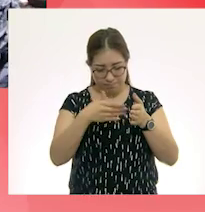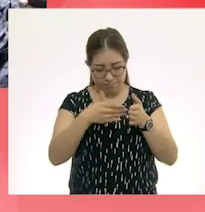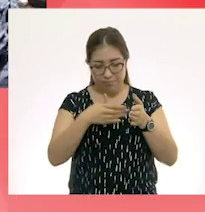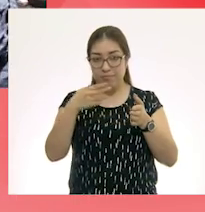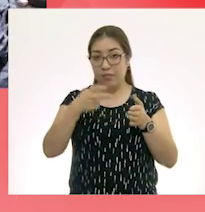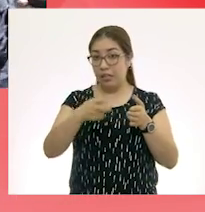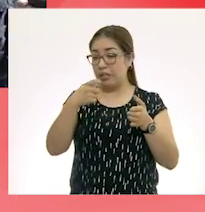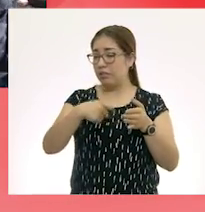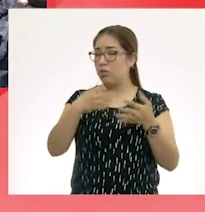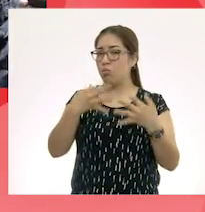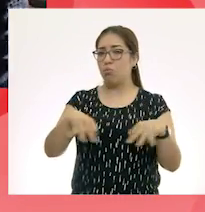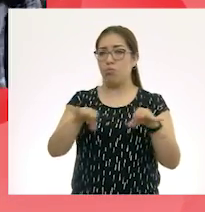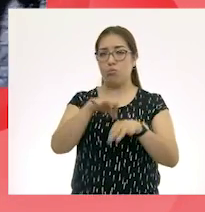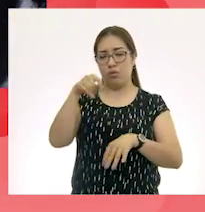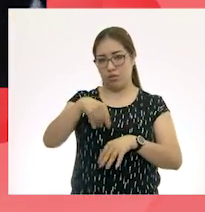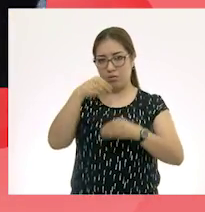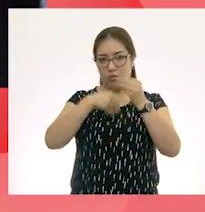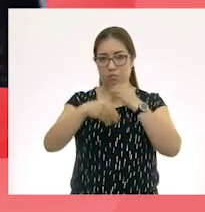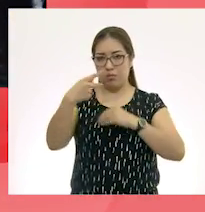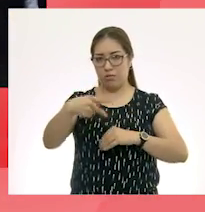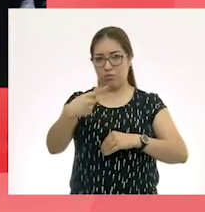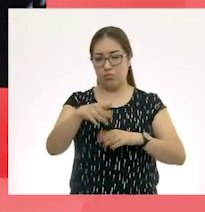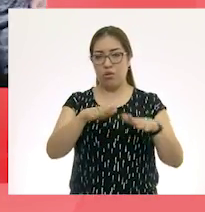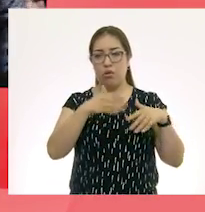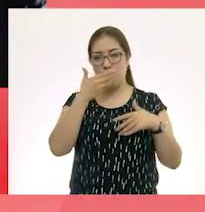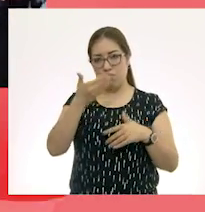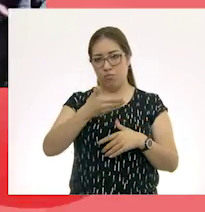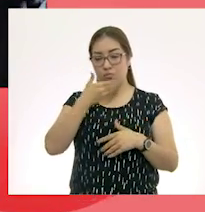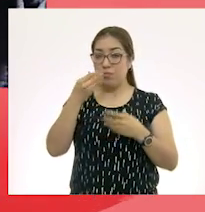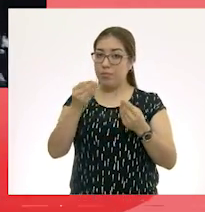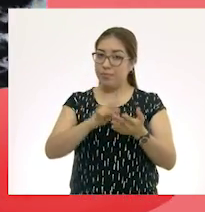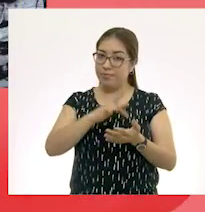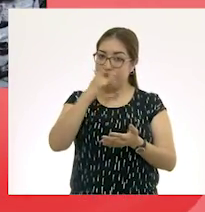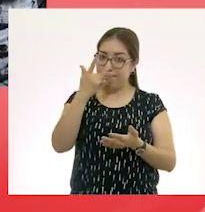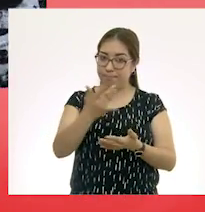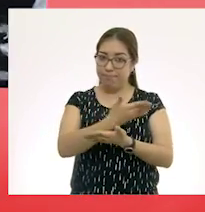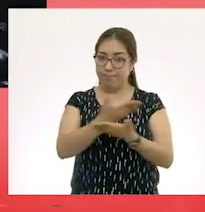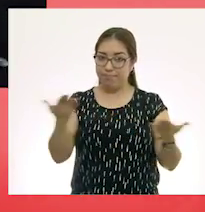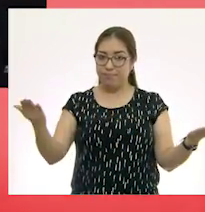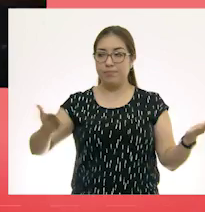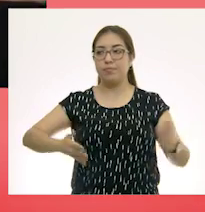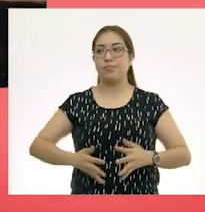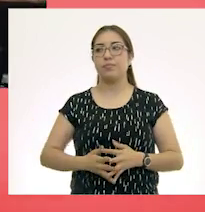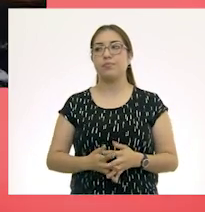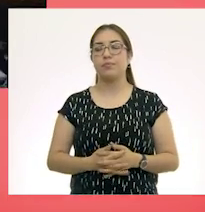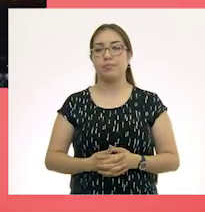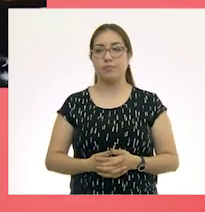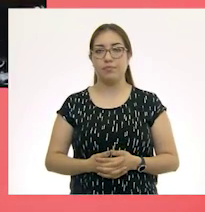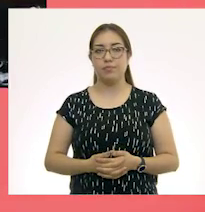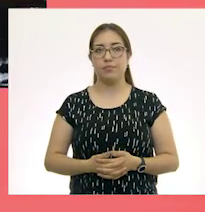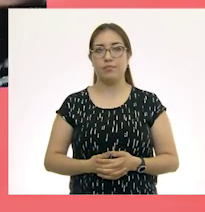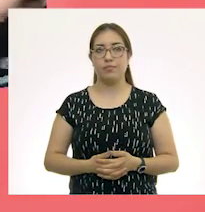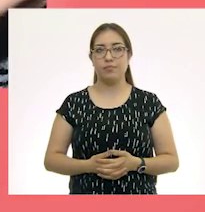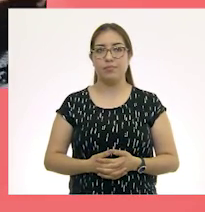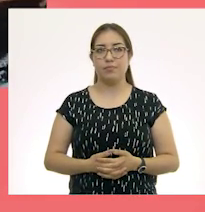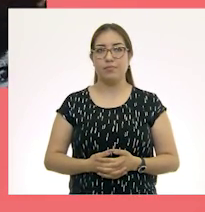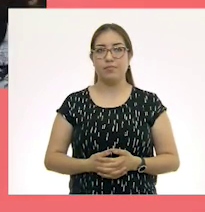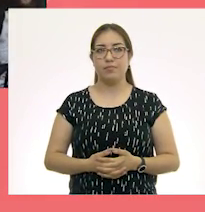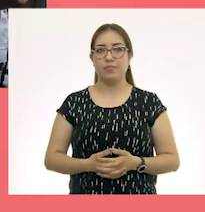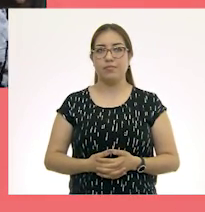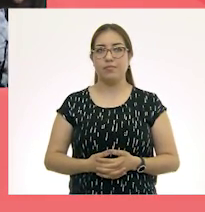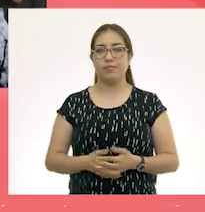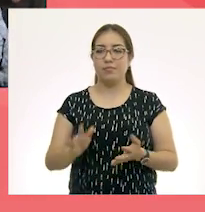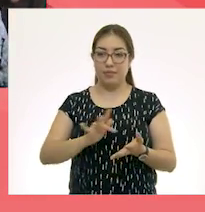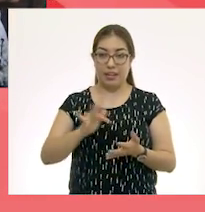la dieta de los serranos. Muchas gracias. Y Ustedes también que han venido aquí a vernos. y